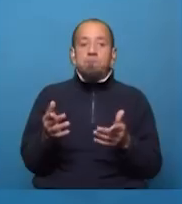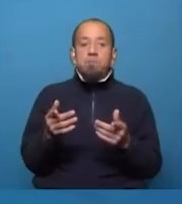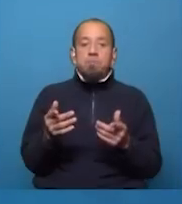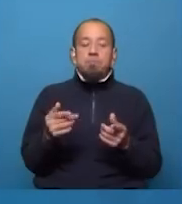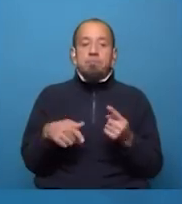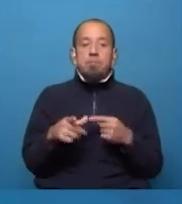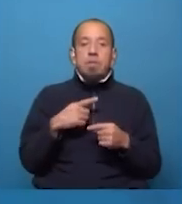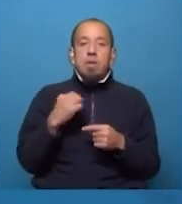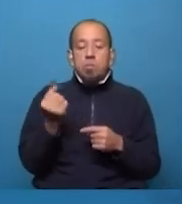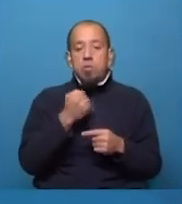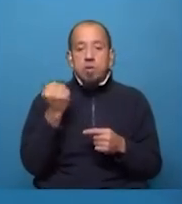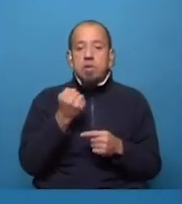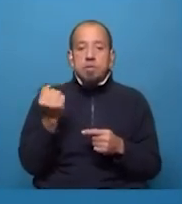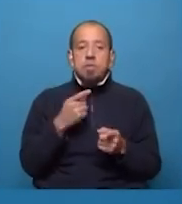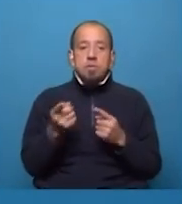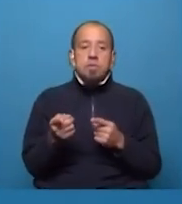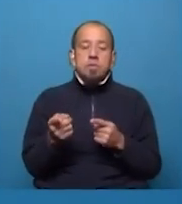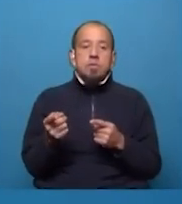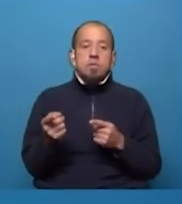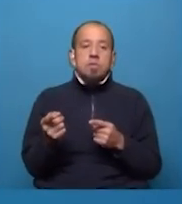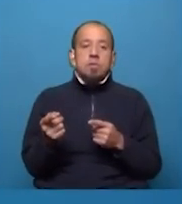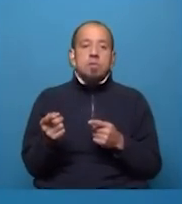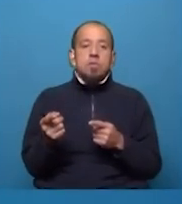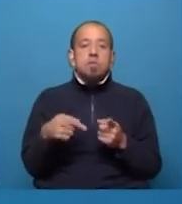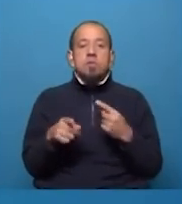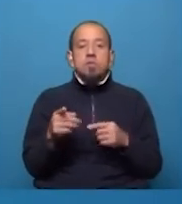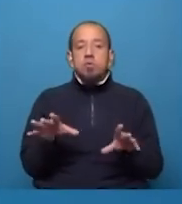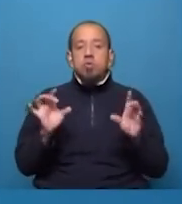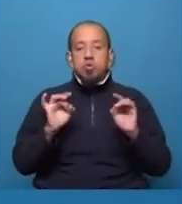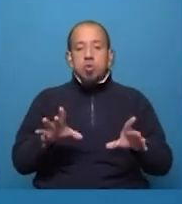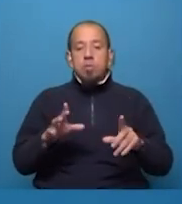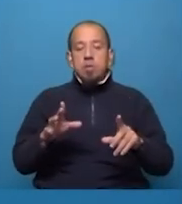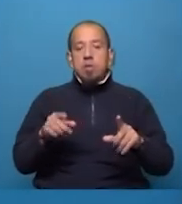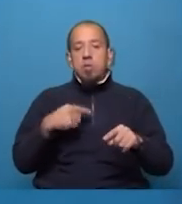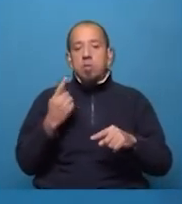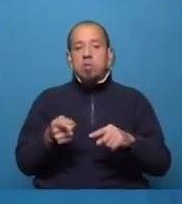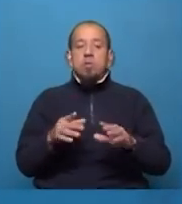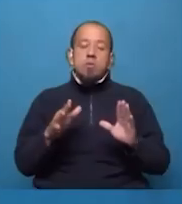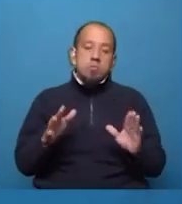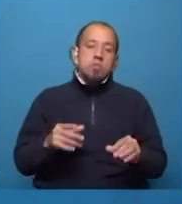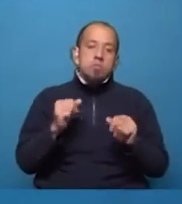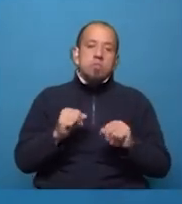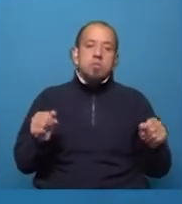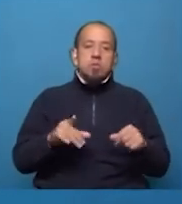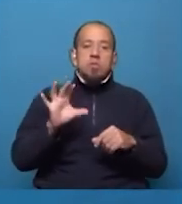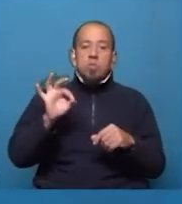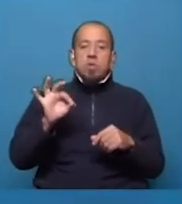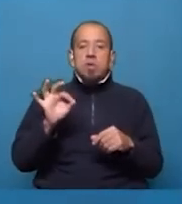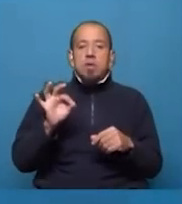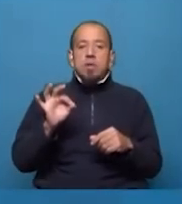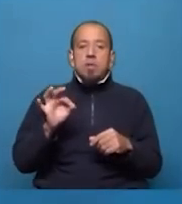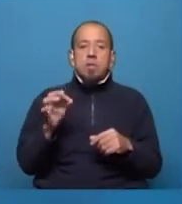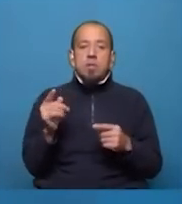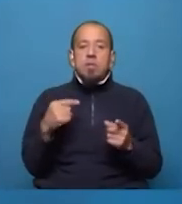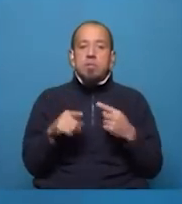le das importancia a eso si vos no lo atascas si solo te quedas con lo otro Ah capaz que tenés 50 casos